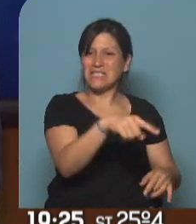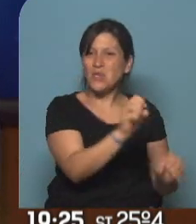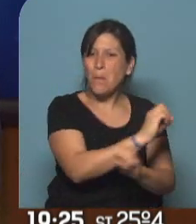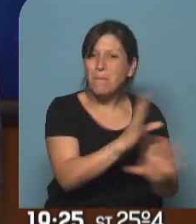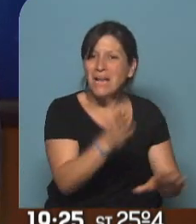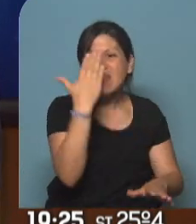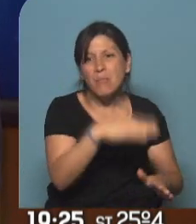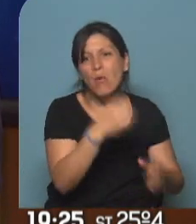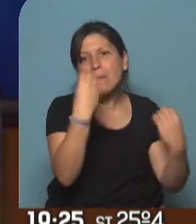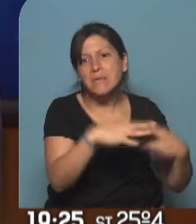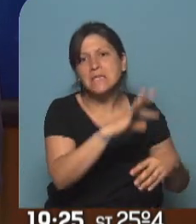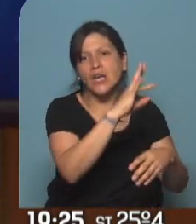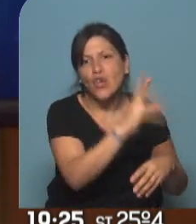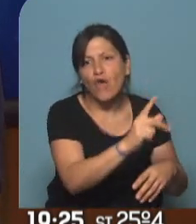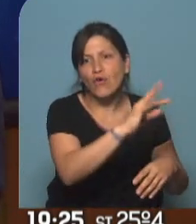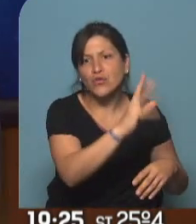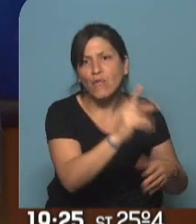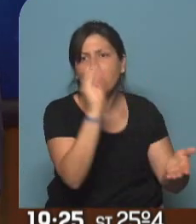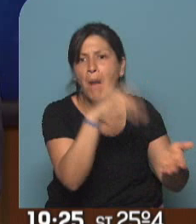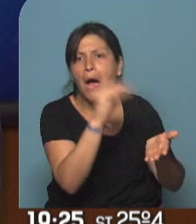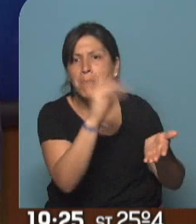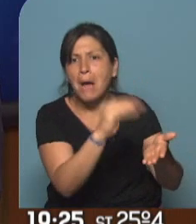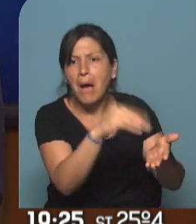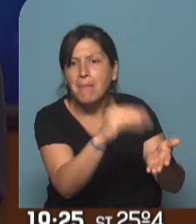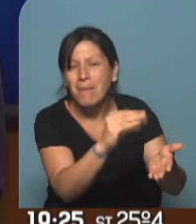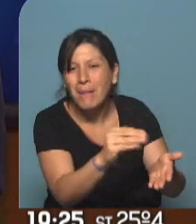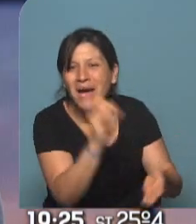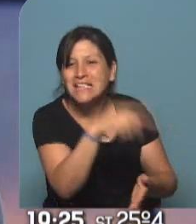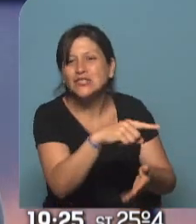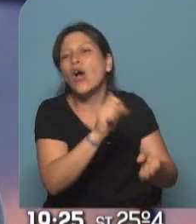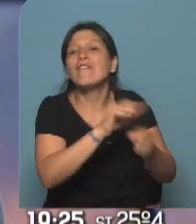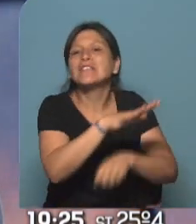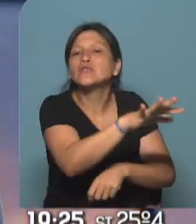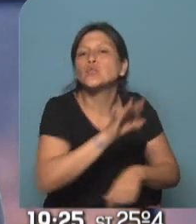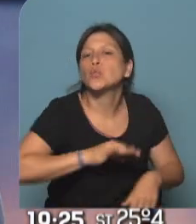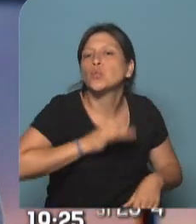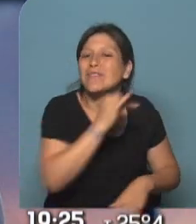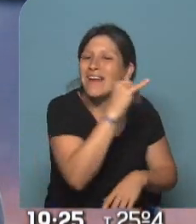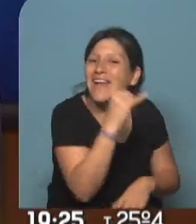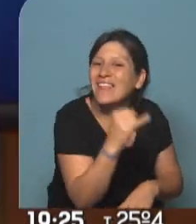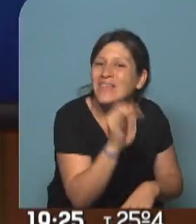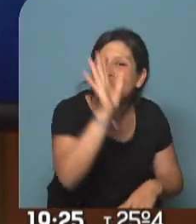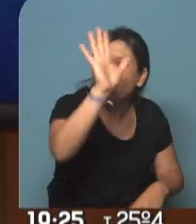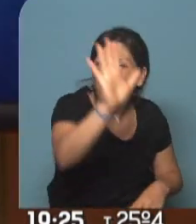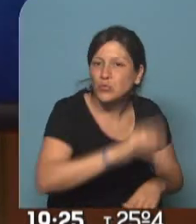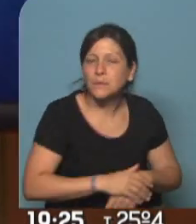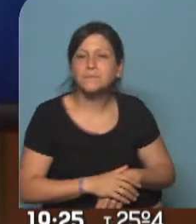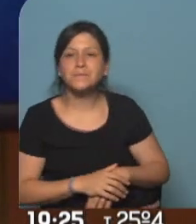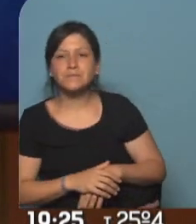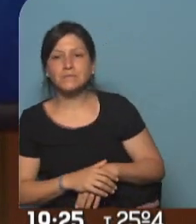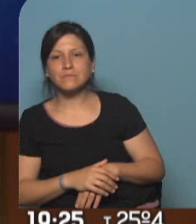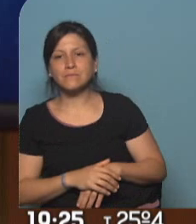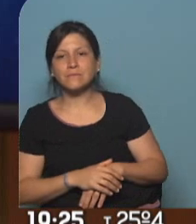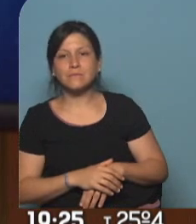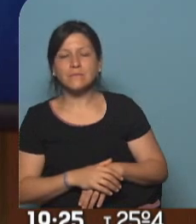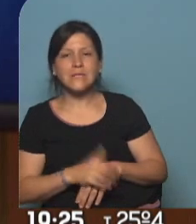delictual que termina en un hecho mucho más gravoso para el propio niño y ni hablar para una víctima que a veces es irreparable y ya